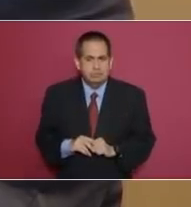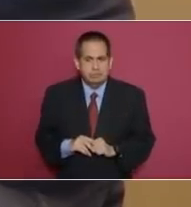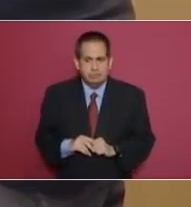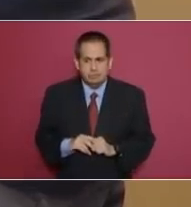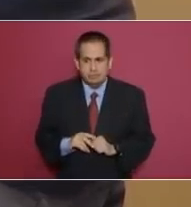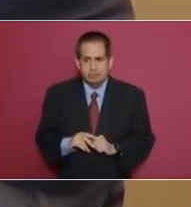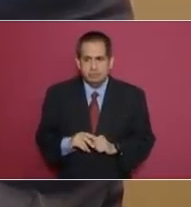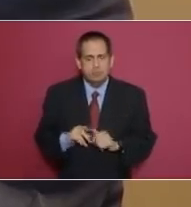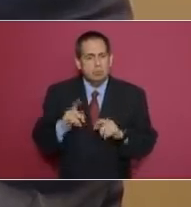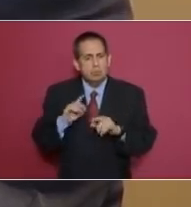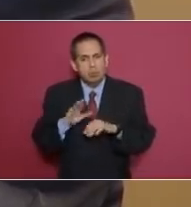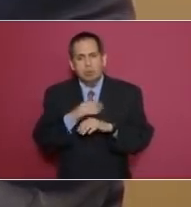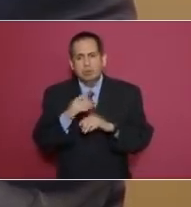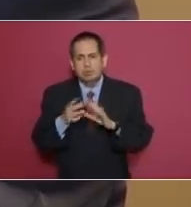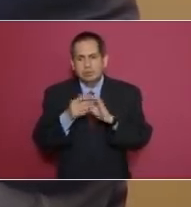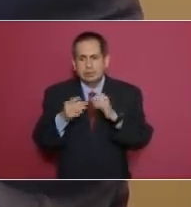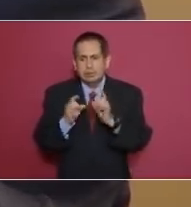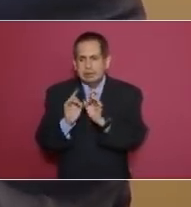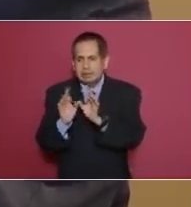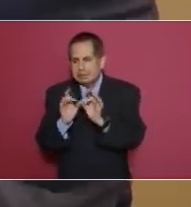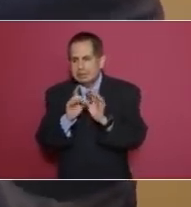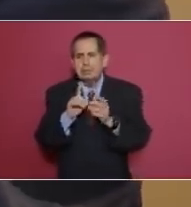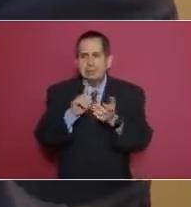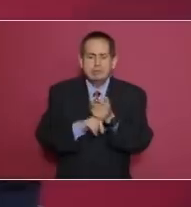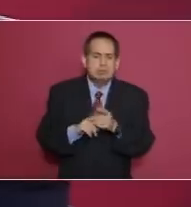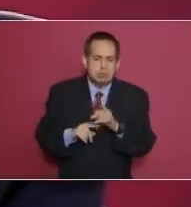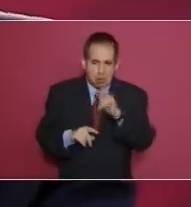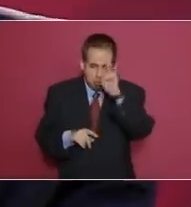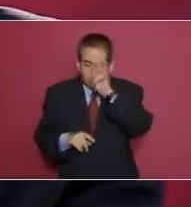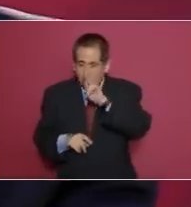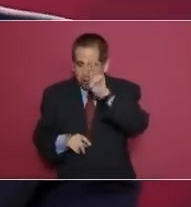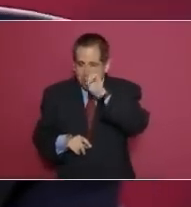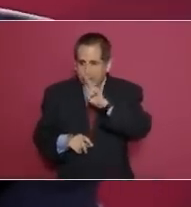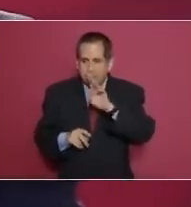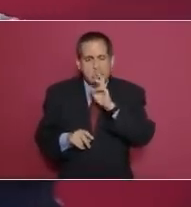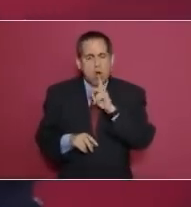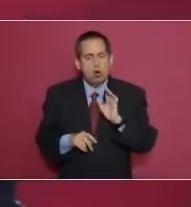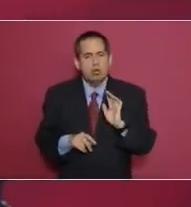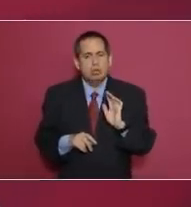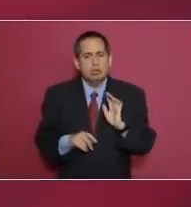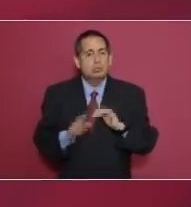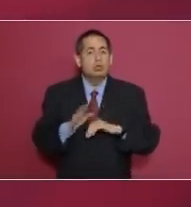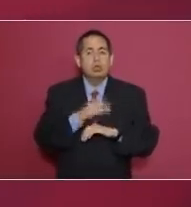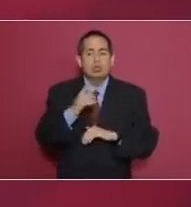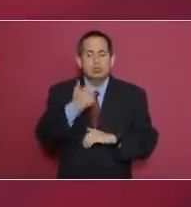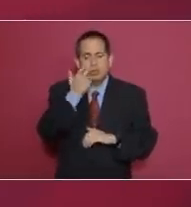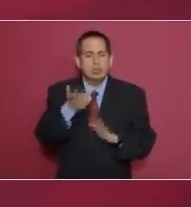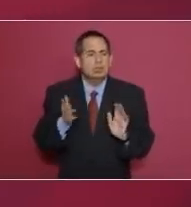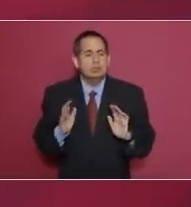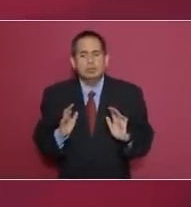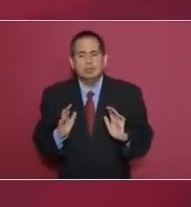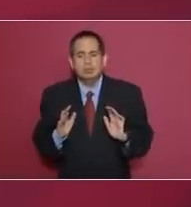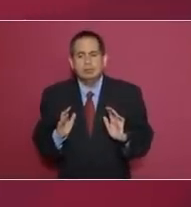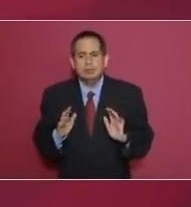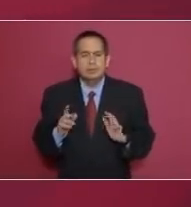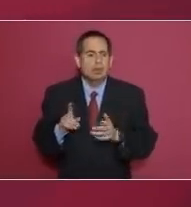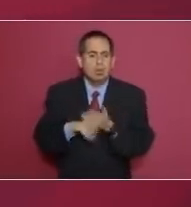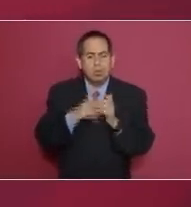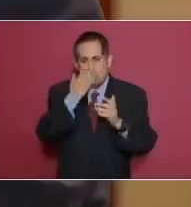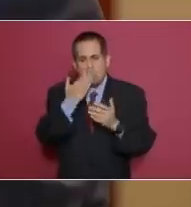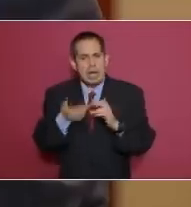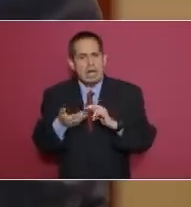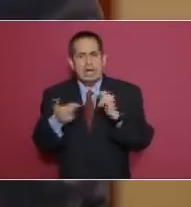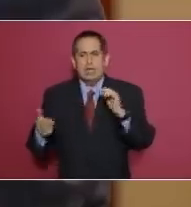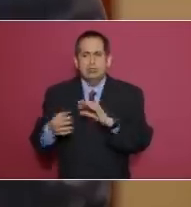por una serie de circunstancias, entre otras porque queremos llevar una muy buena